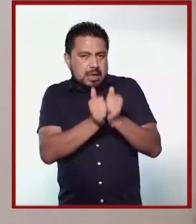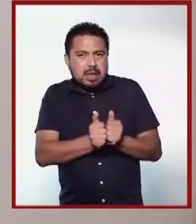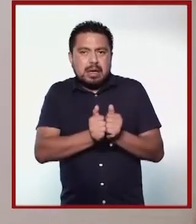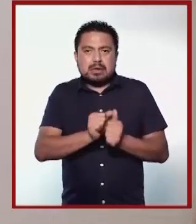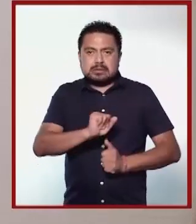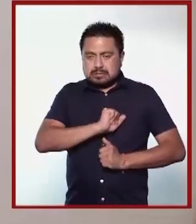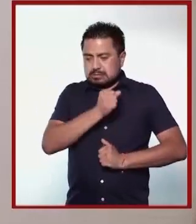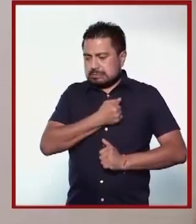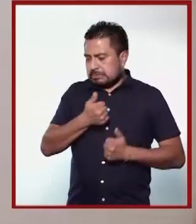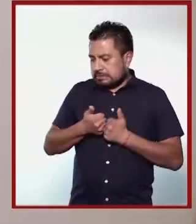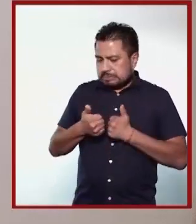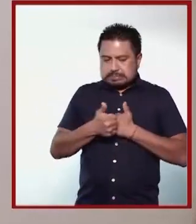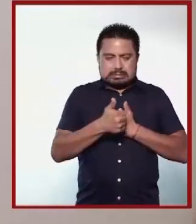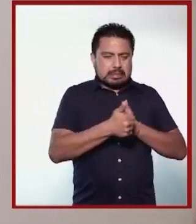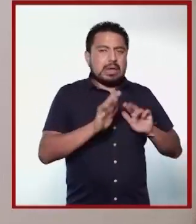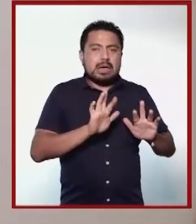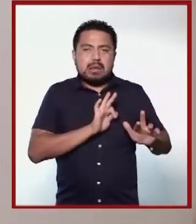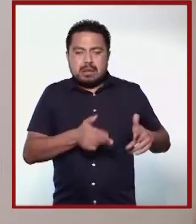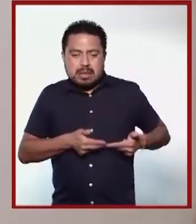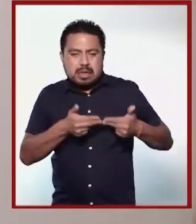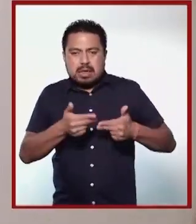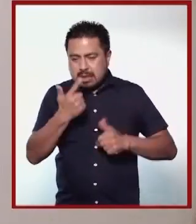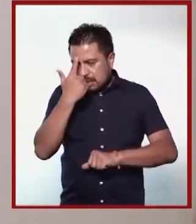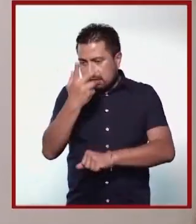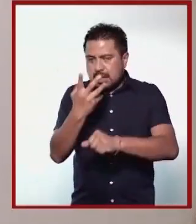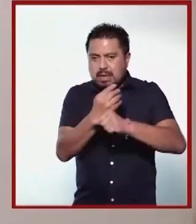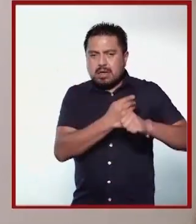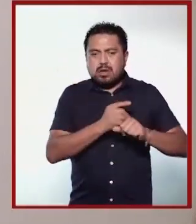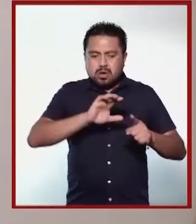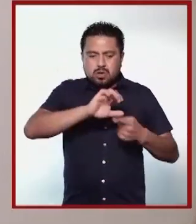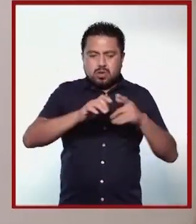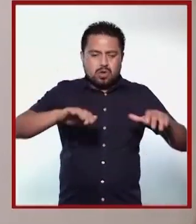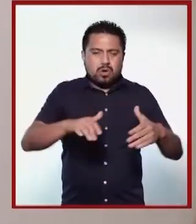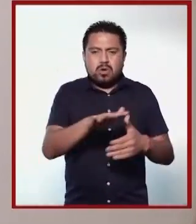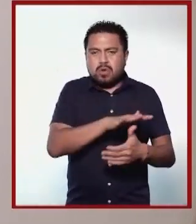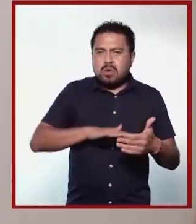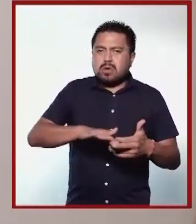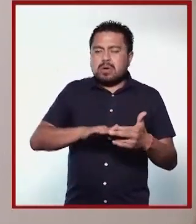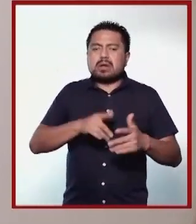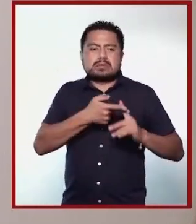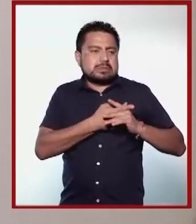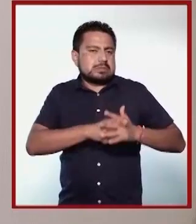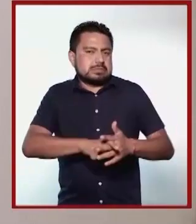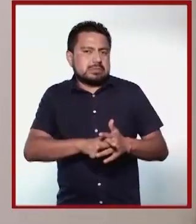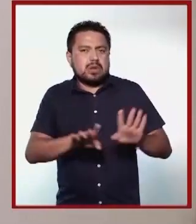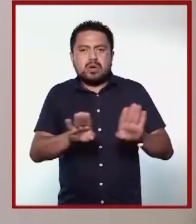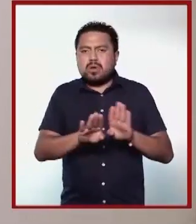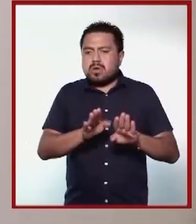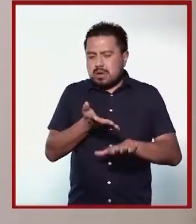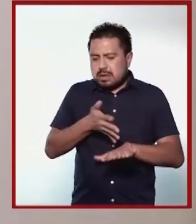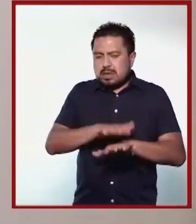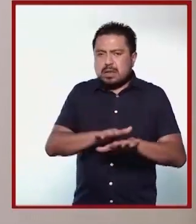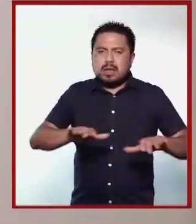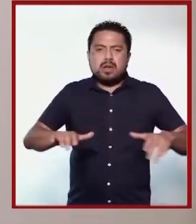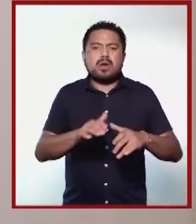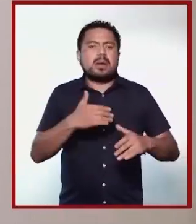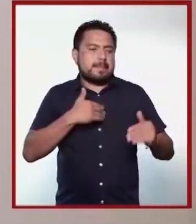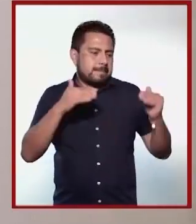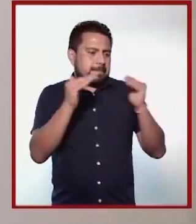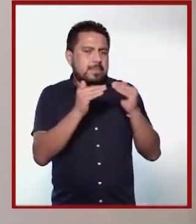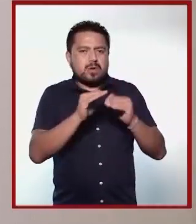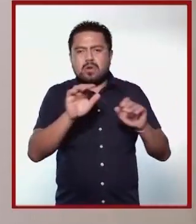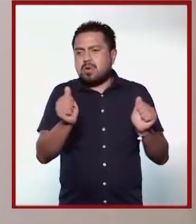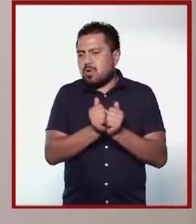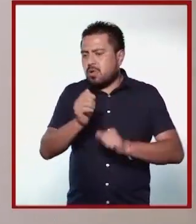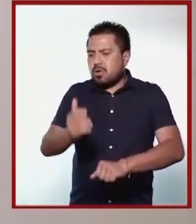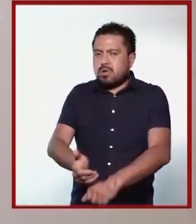sana distancia, podemos generar estrategias colectivas y comunitarias. Iniciativas con los integrantes de nuestro hogar, con